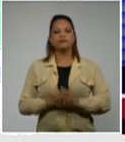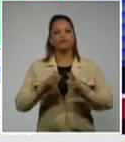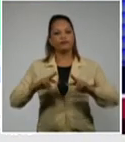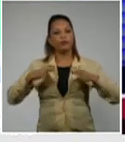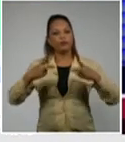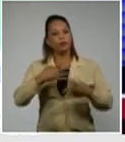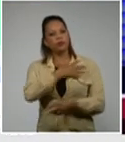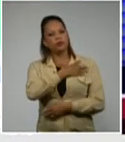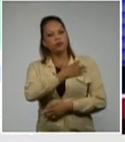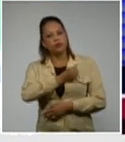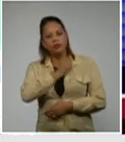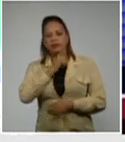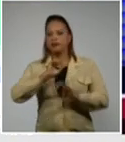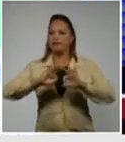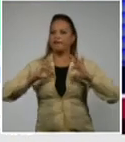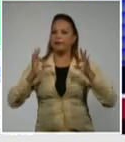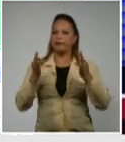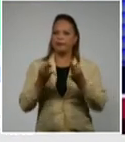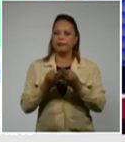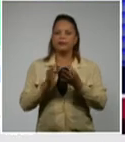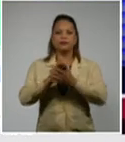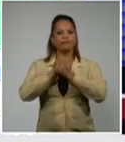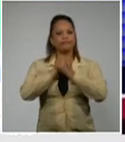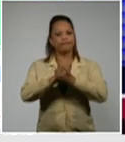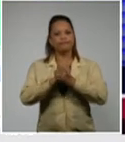condolencias a familiares y amistades.